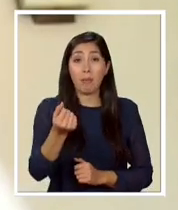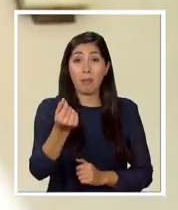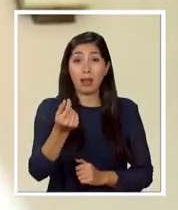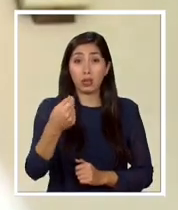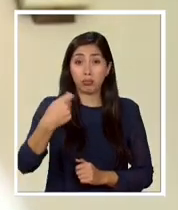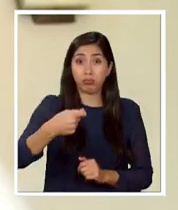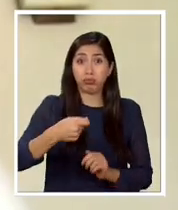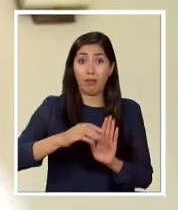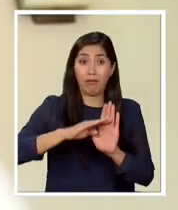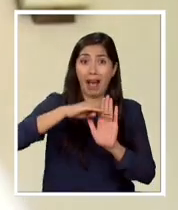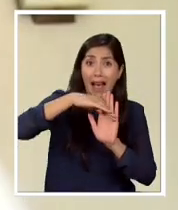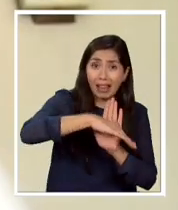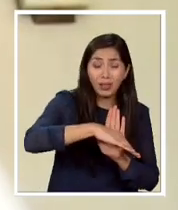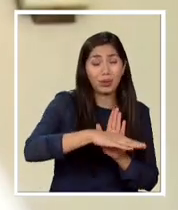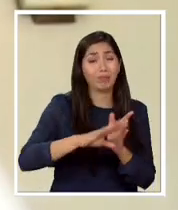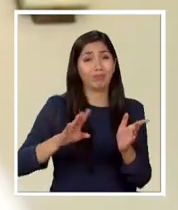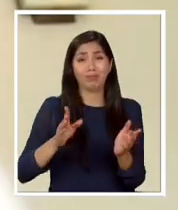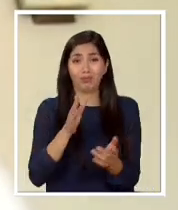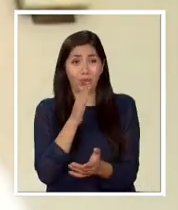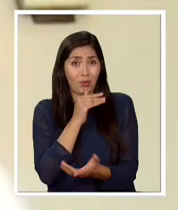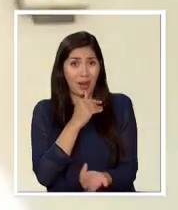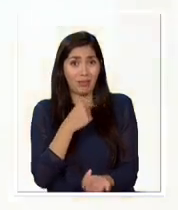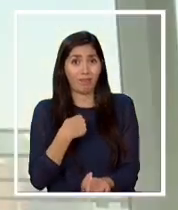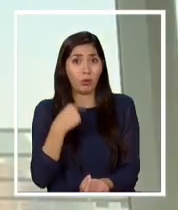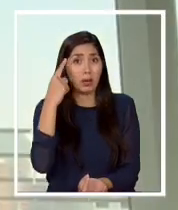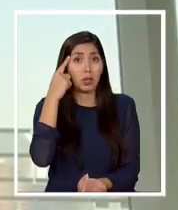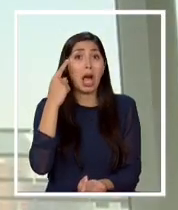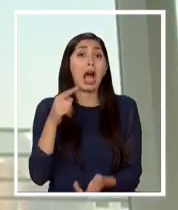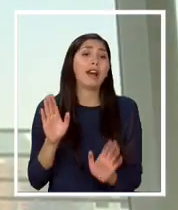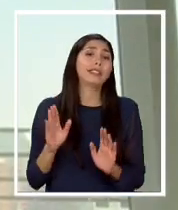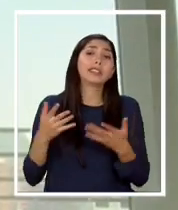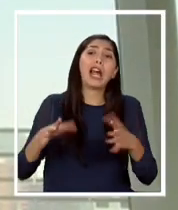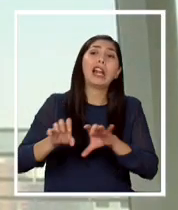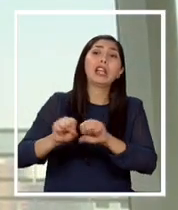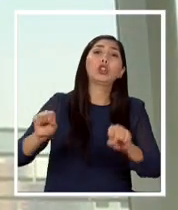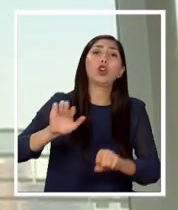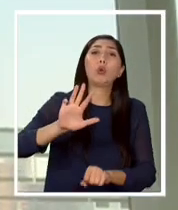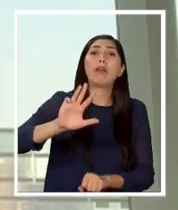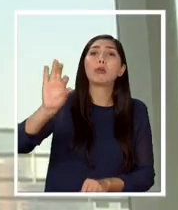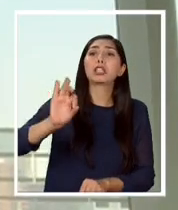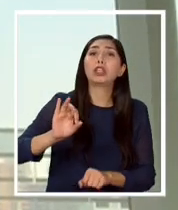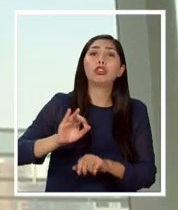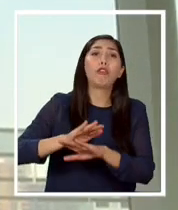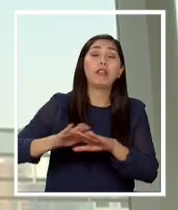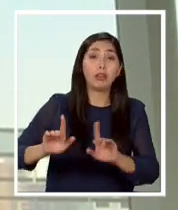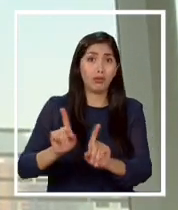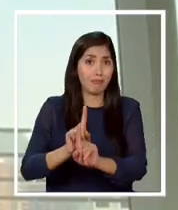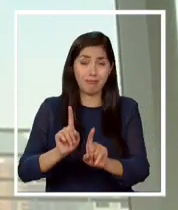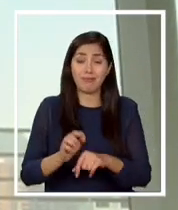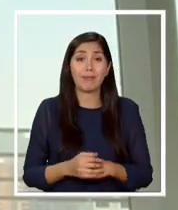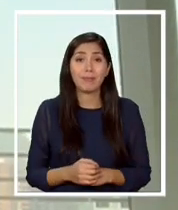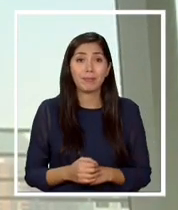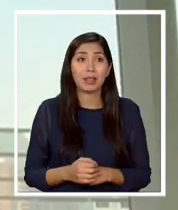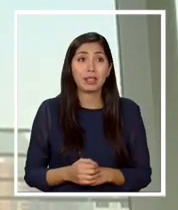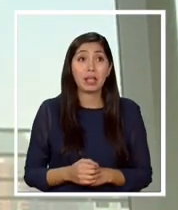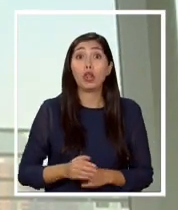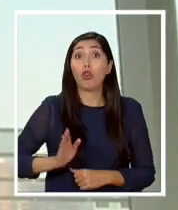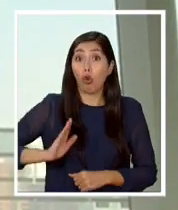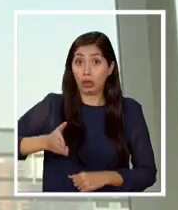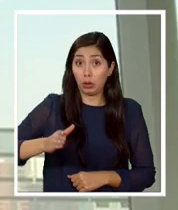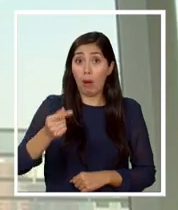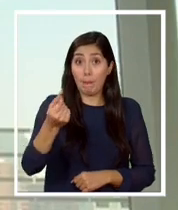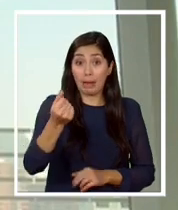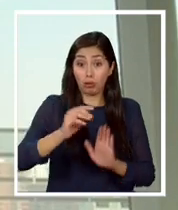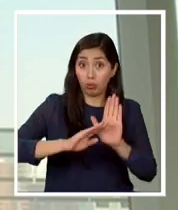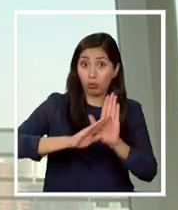va a ir bajando. Yo creo que no nos podemos confiar. Nuestras proyecciones están apuntando de que si la inflación finalmente se mantiene,